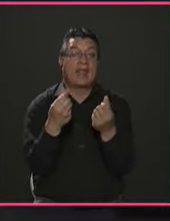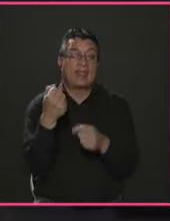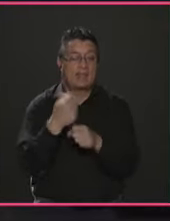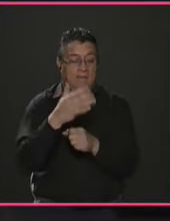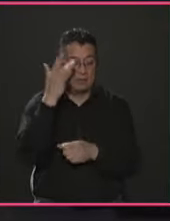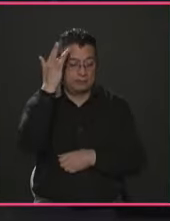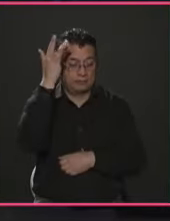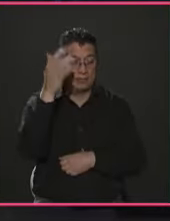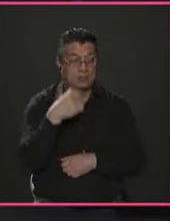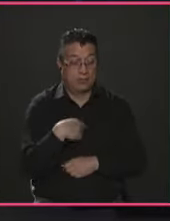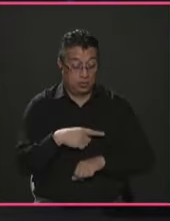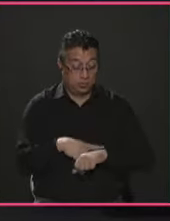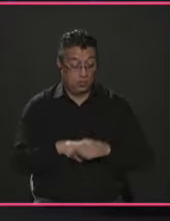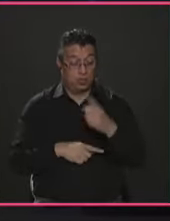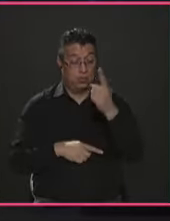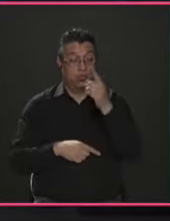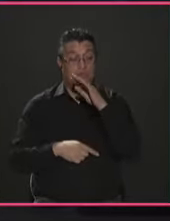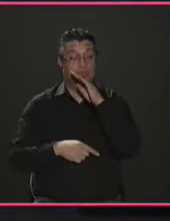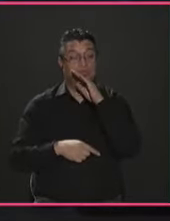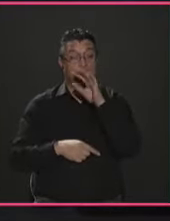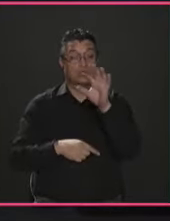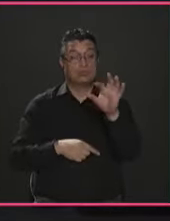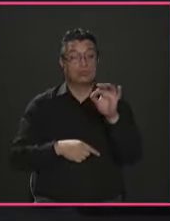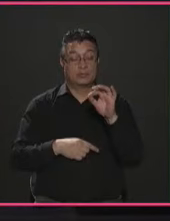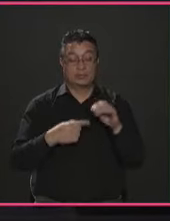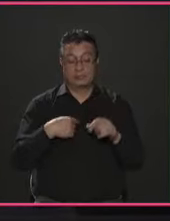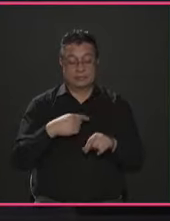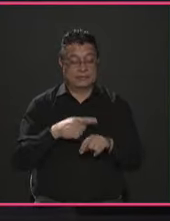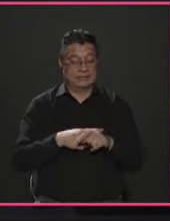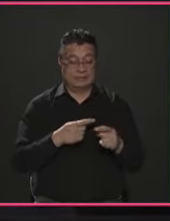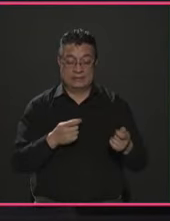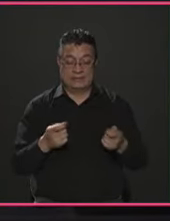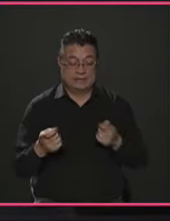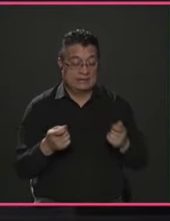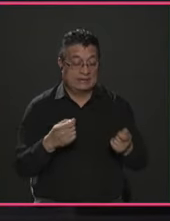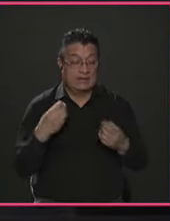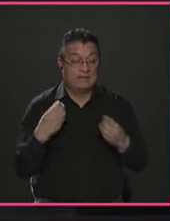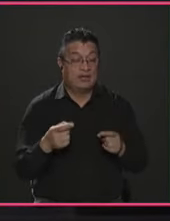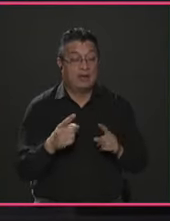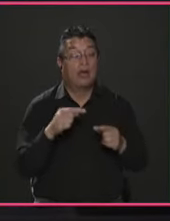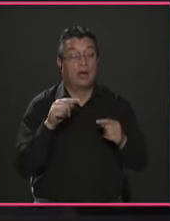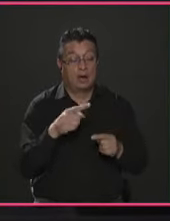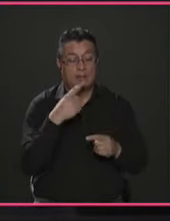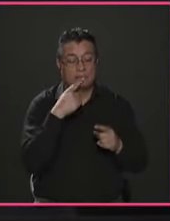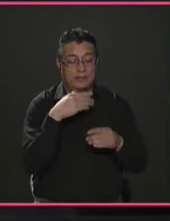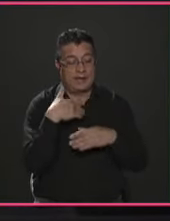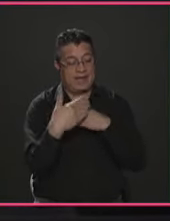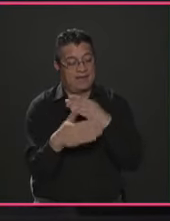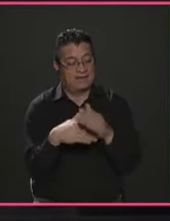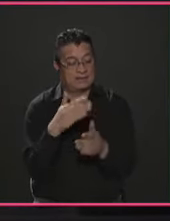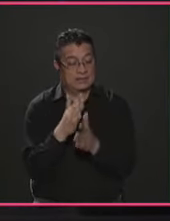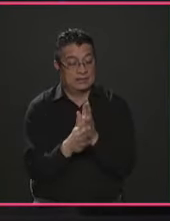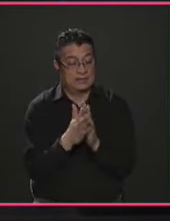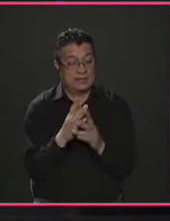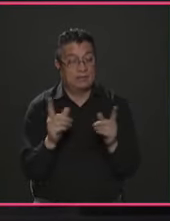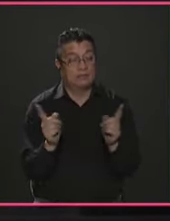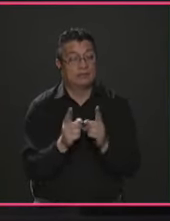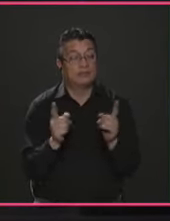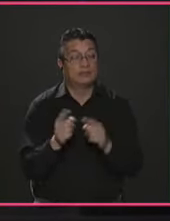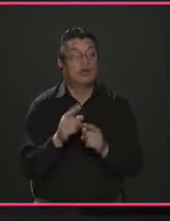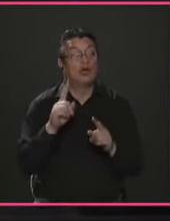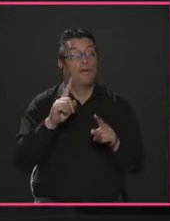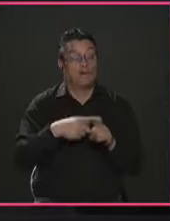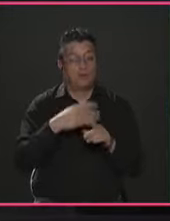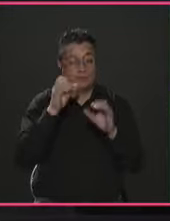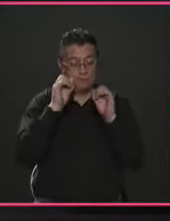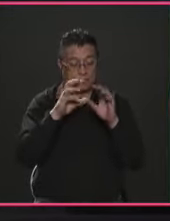me queda un minuto por lo que veo y yo nunca manejo bien estos tiempos entonces voy a tratar de avanzar lo más rápido yo voy a volver a